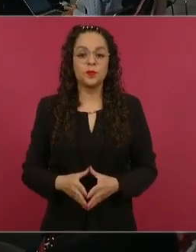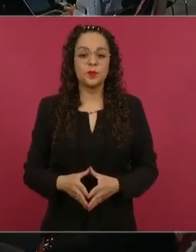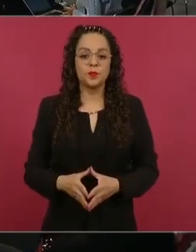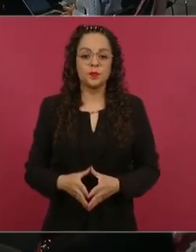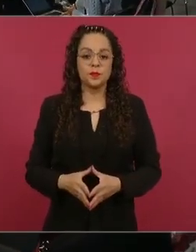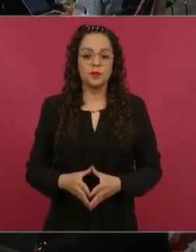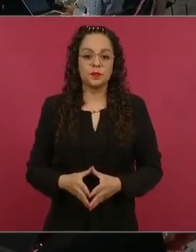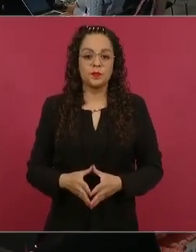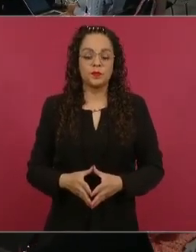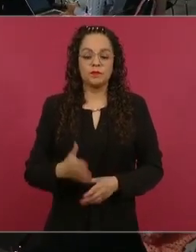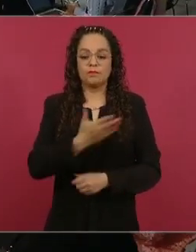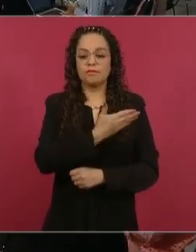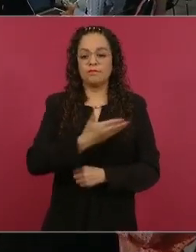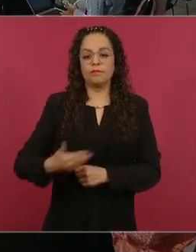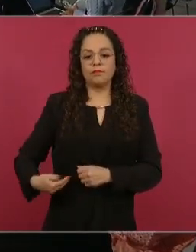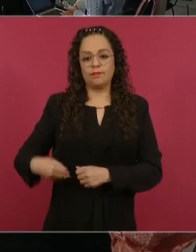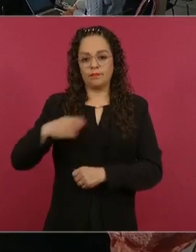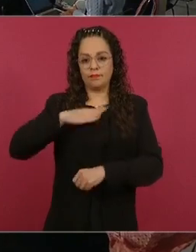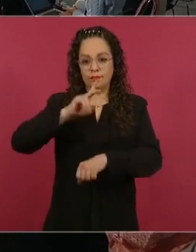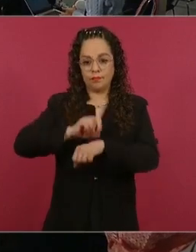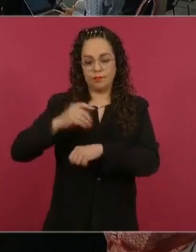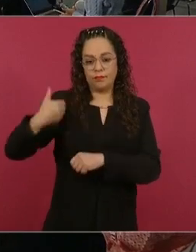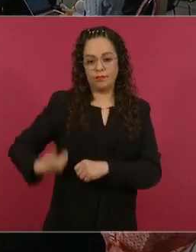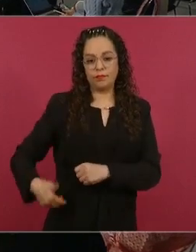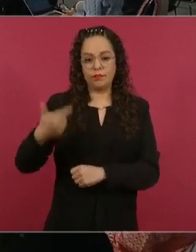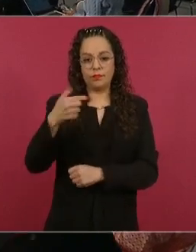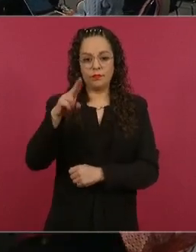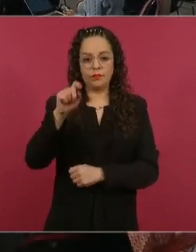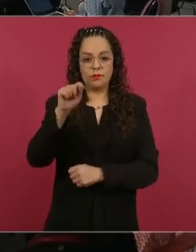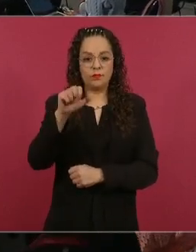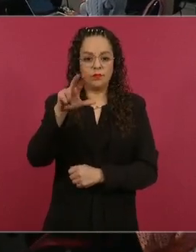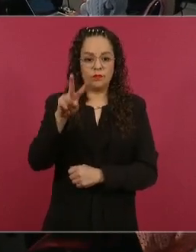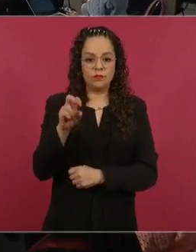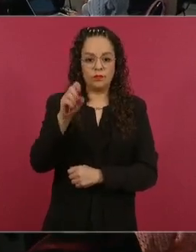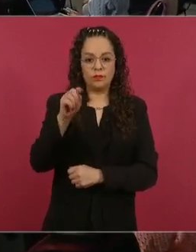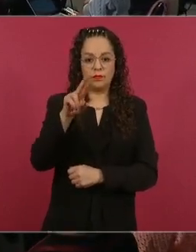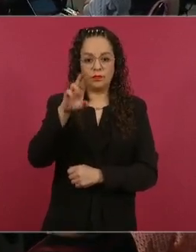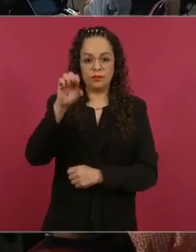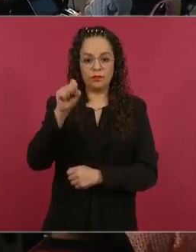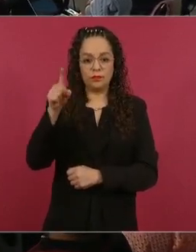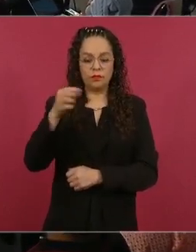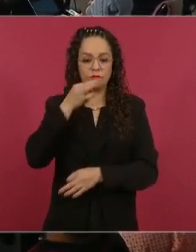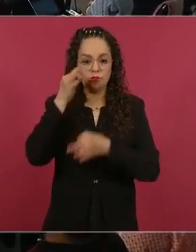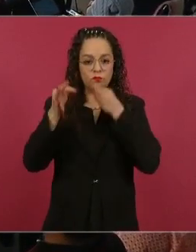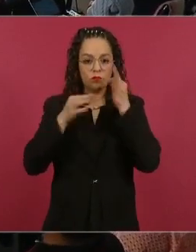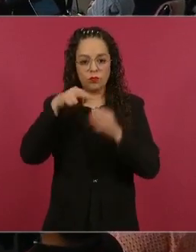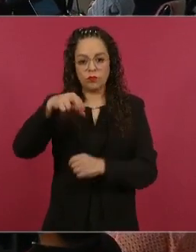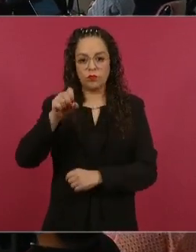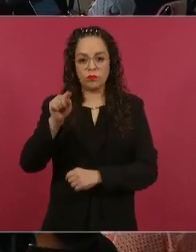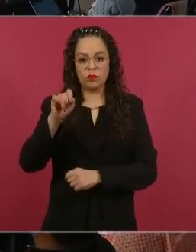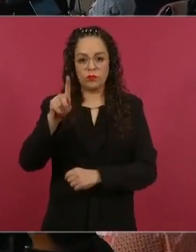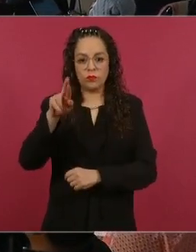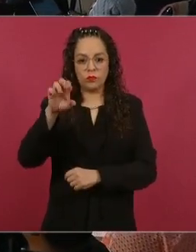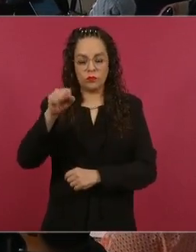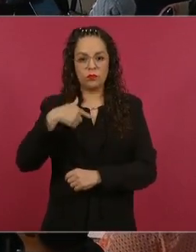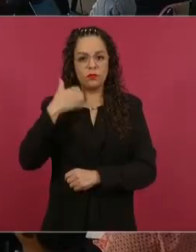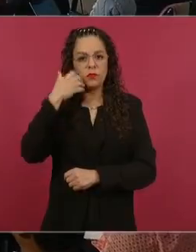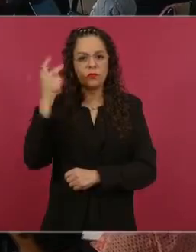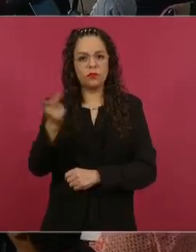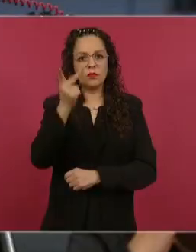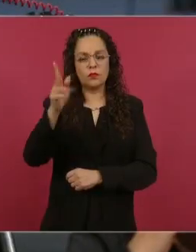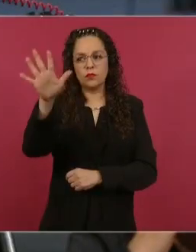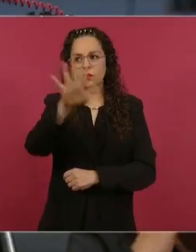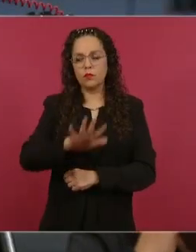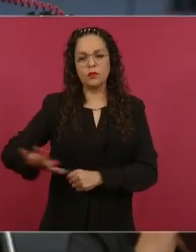Gracias. Buenos días, presidente. Gustavo Torres, de la agencia Noticias NotiPress. Quería preguntarle acerca de la Alianza del Pacífico, luego de